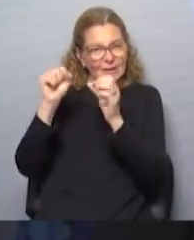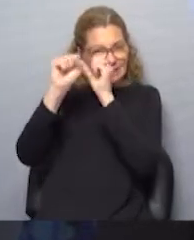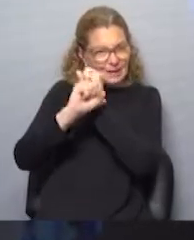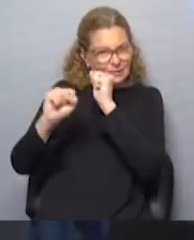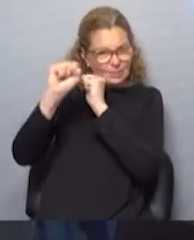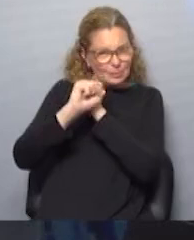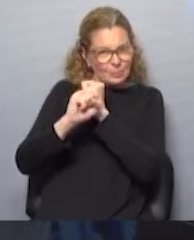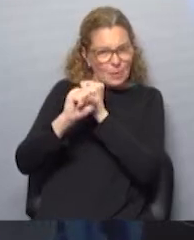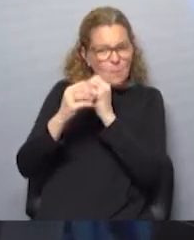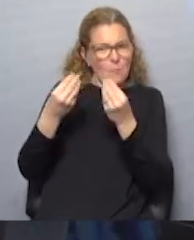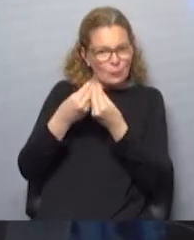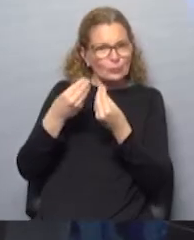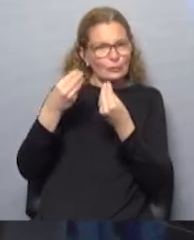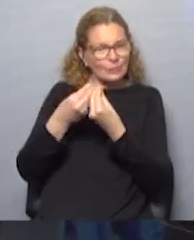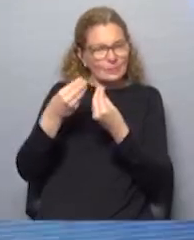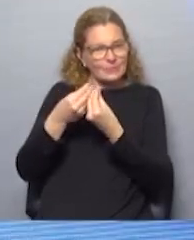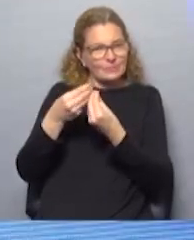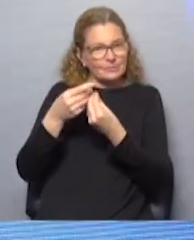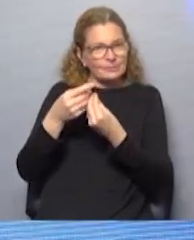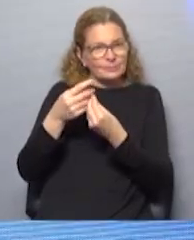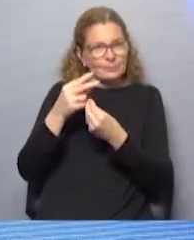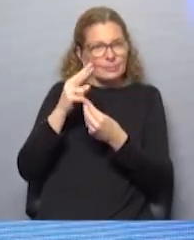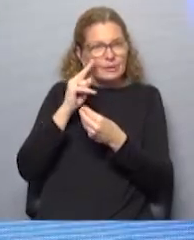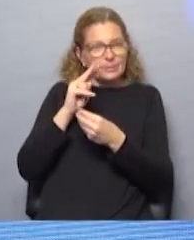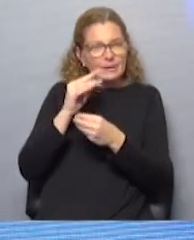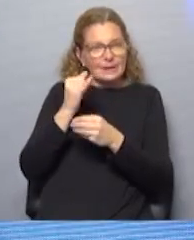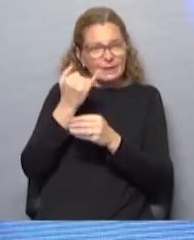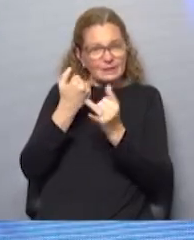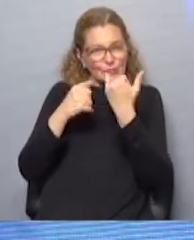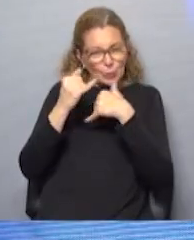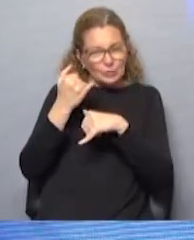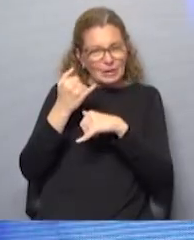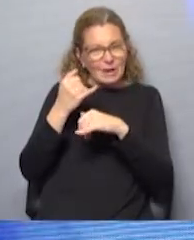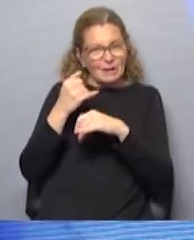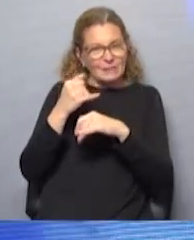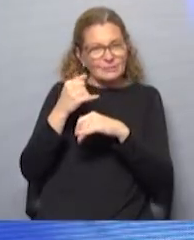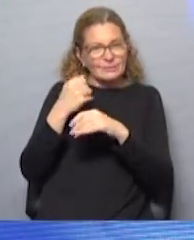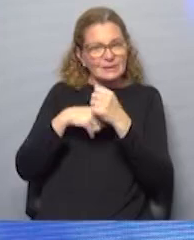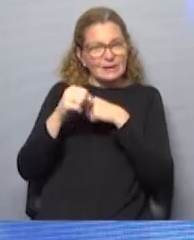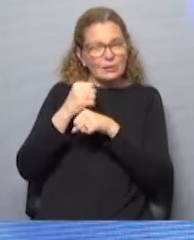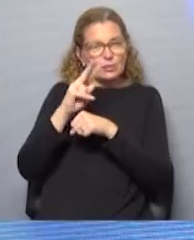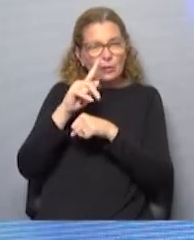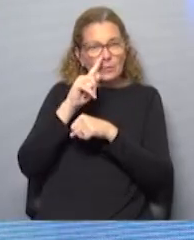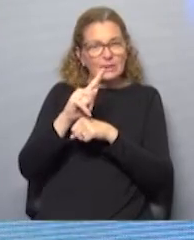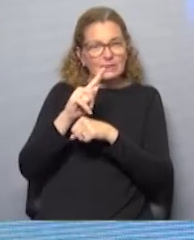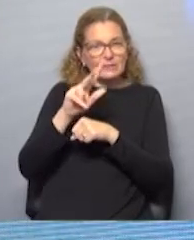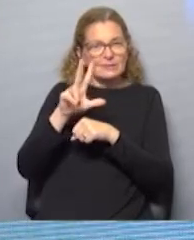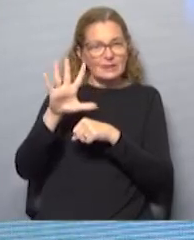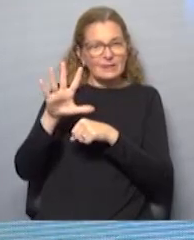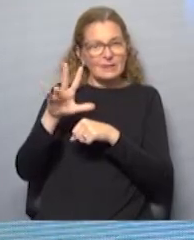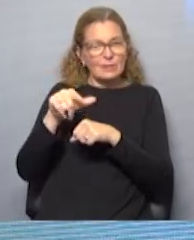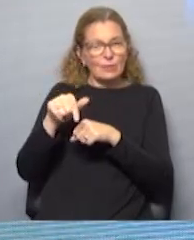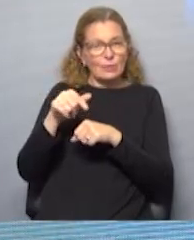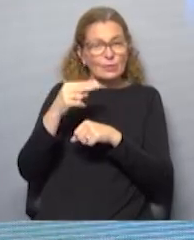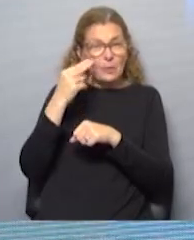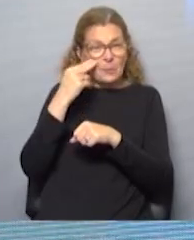casi un sector de ocupación plena y eso puedes incluso mirar un informe de la cámara industrias atrás que está en el 2003 estaban avisando de que teníamos un problema en ciernes que